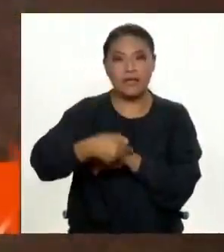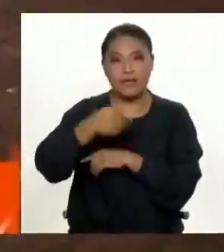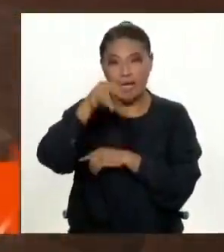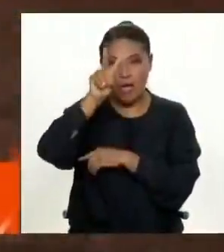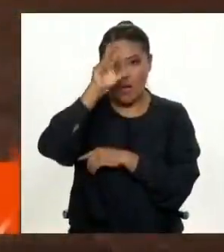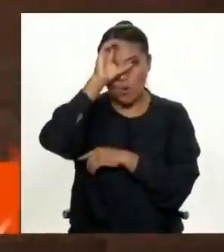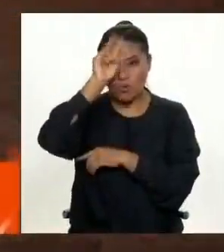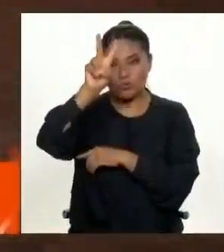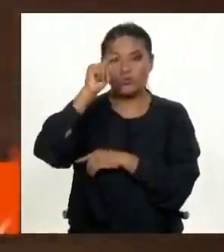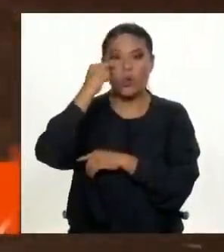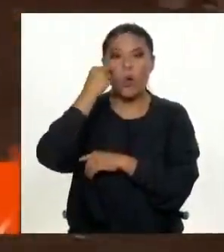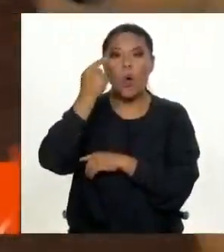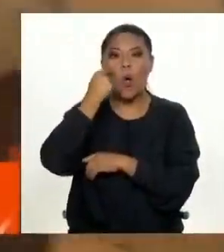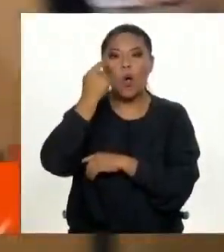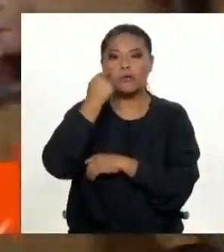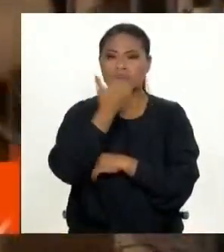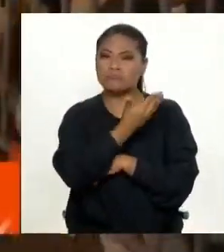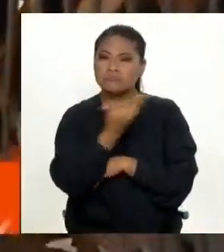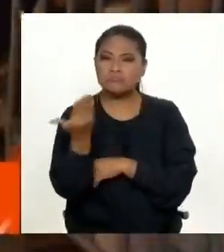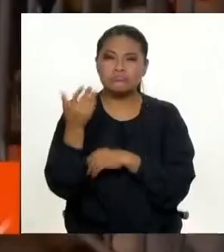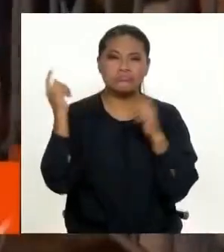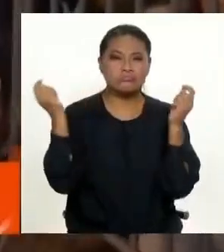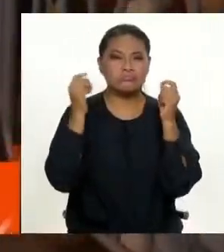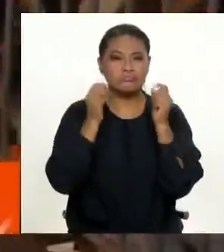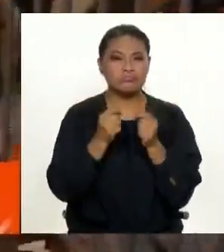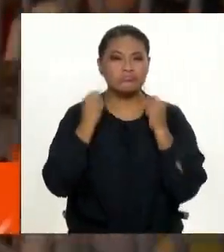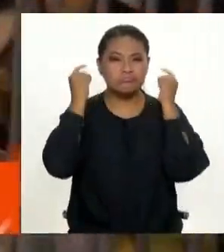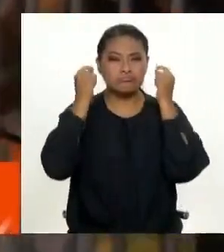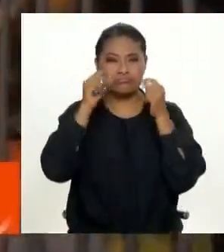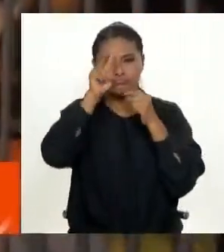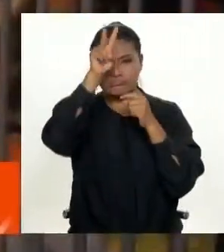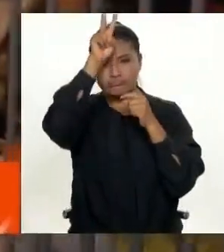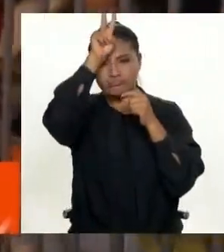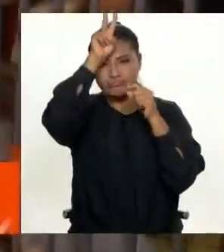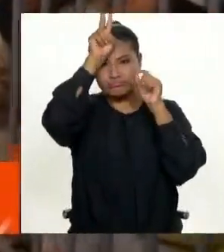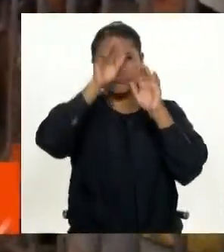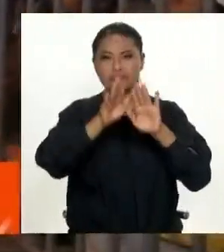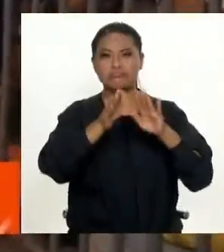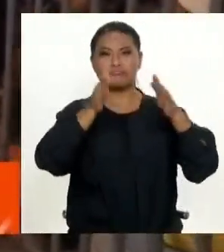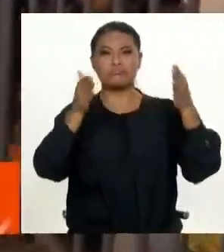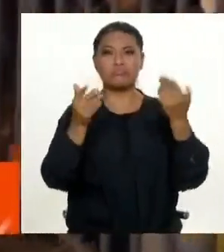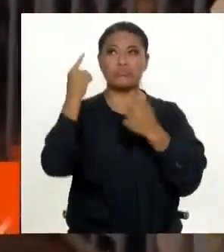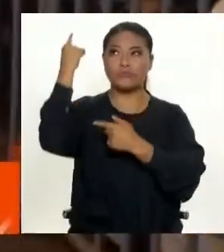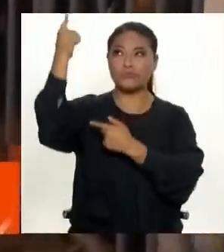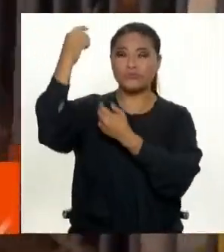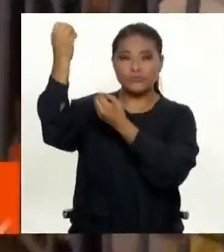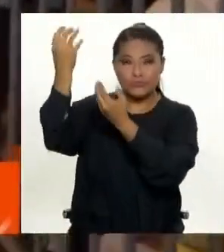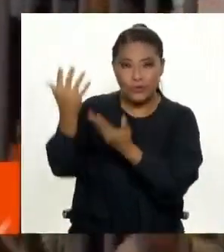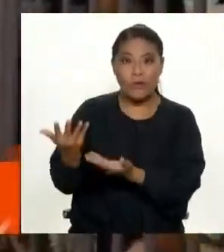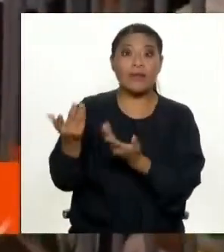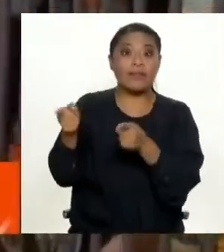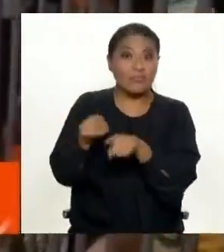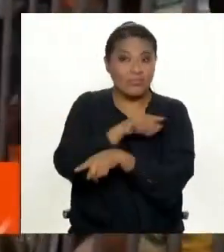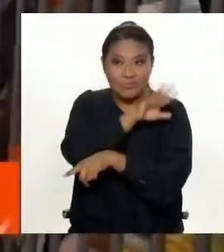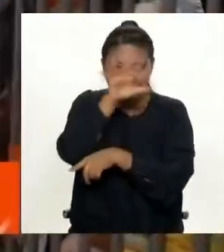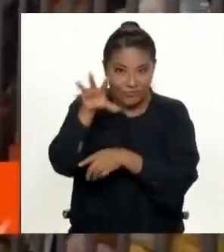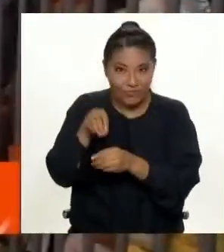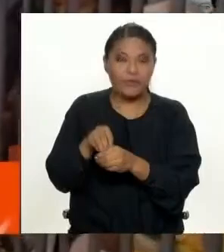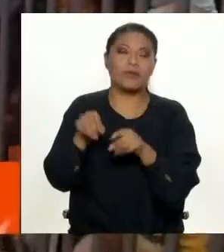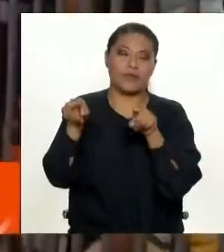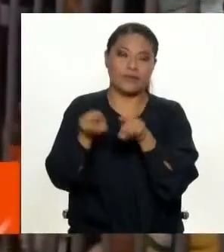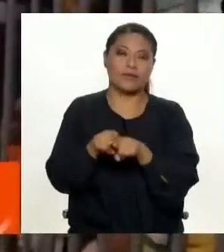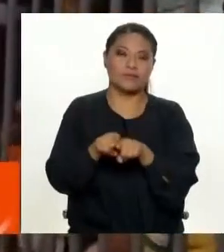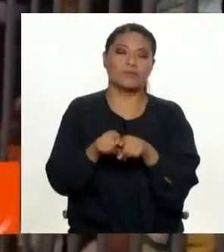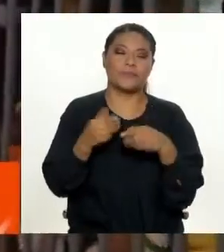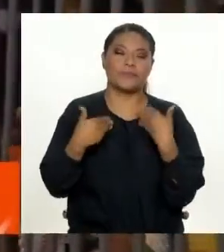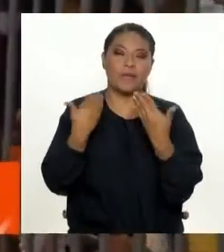para conocer el Inti Raymi, esta celebración, cómo se realiza. Recordemos también que había una gran exposición a